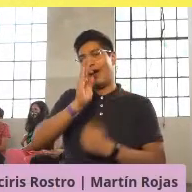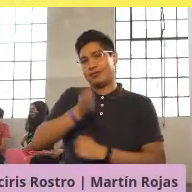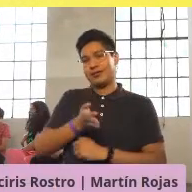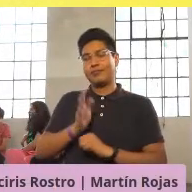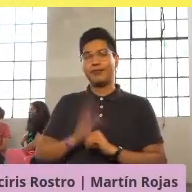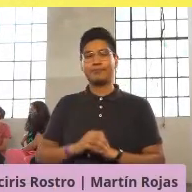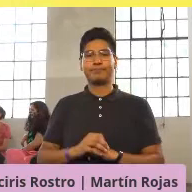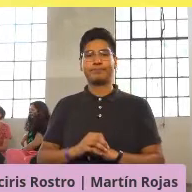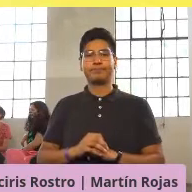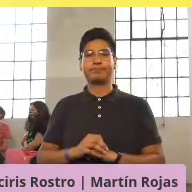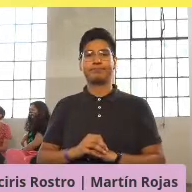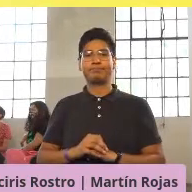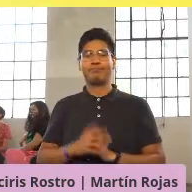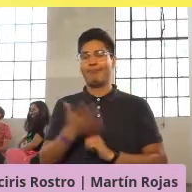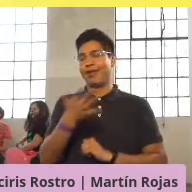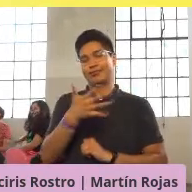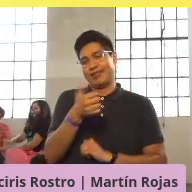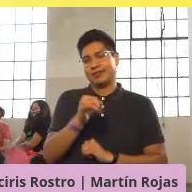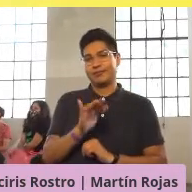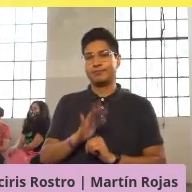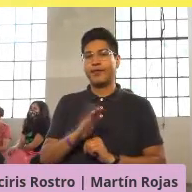Acá, Brenda.